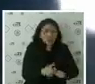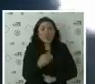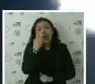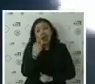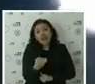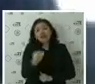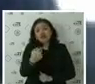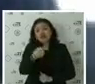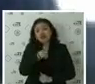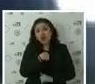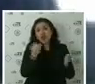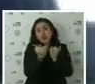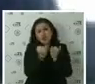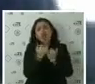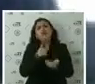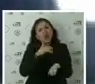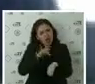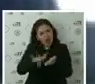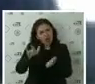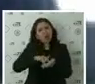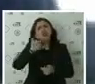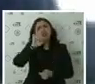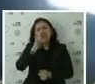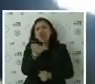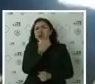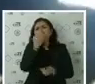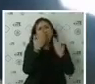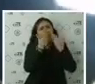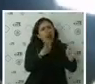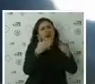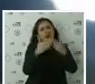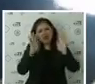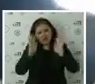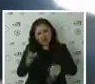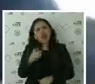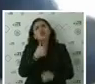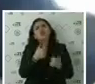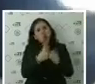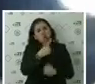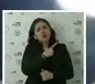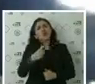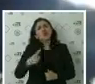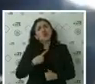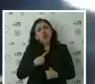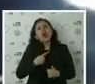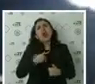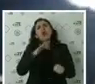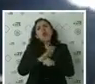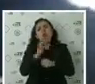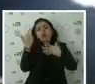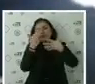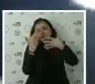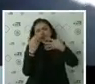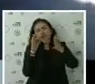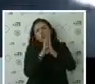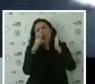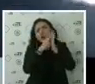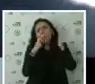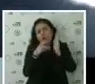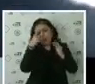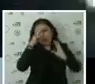sí, yo estoy muy a favor de que abran las escuelas y pues debidamente con sus reglas